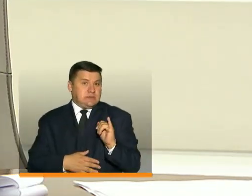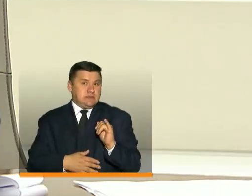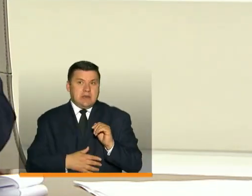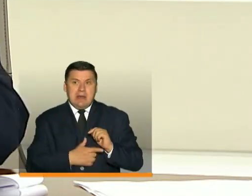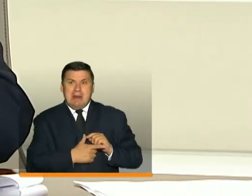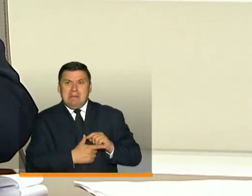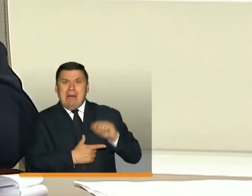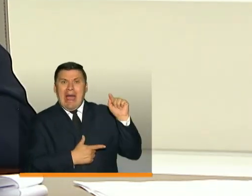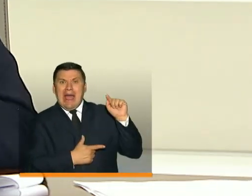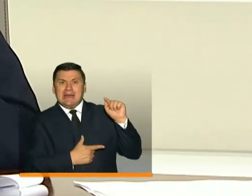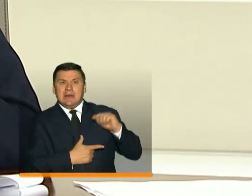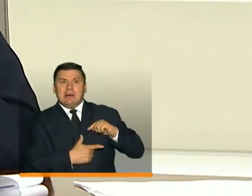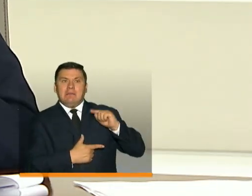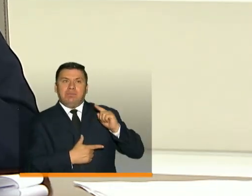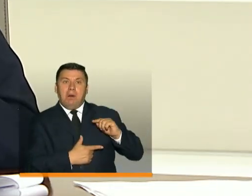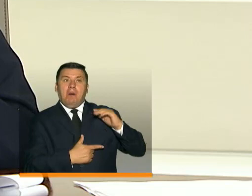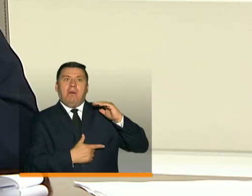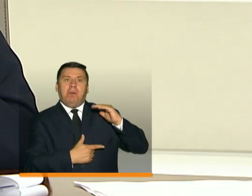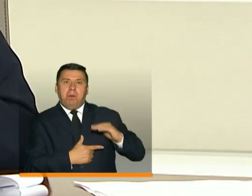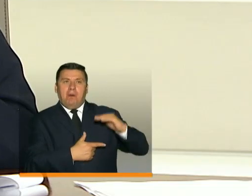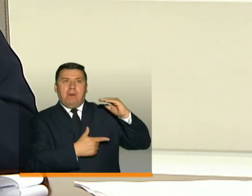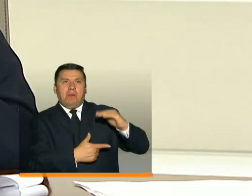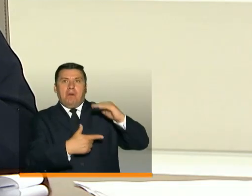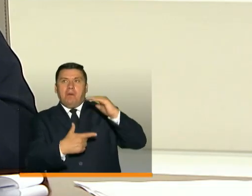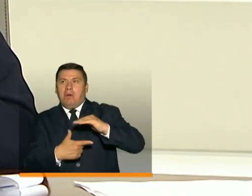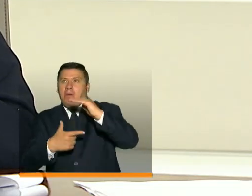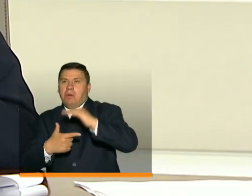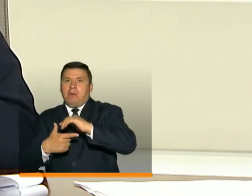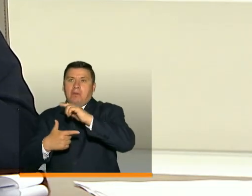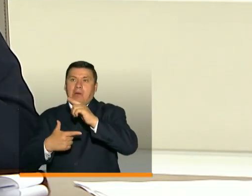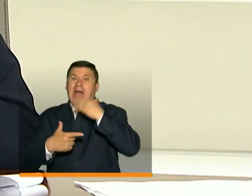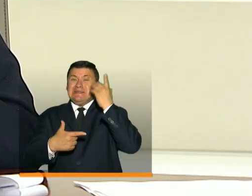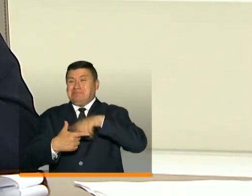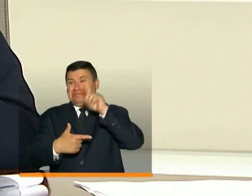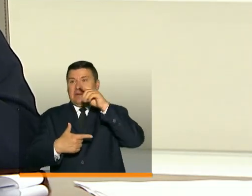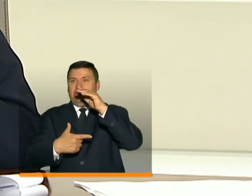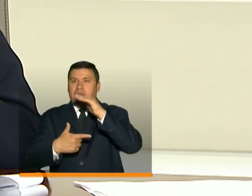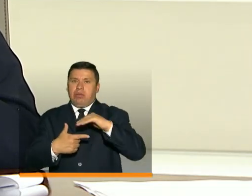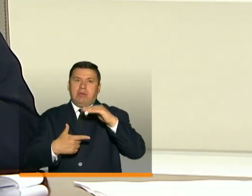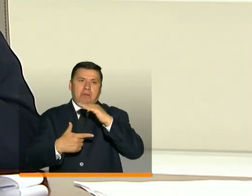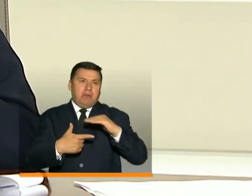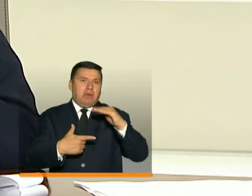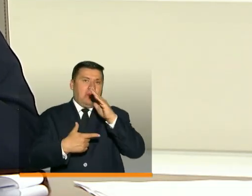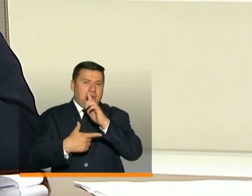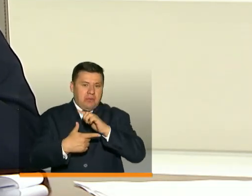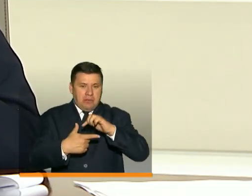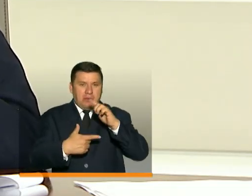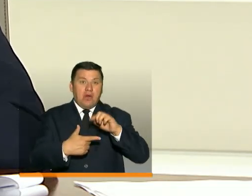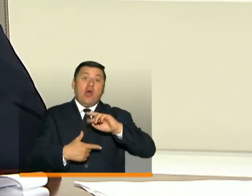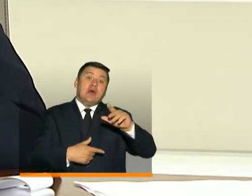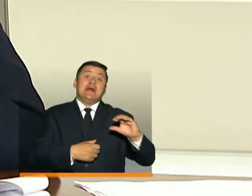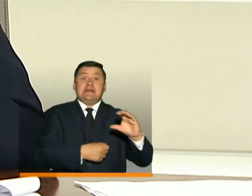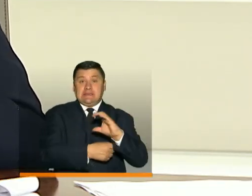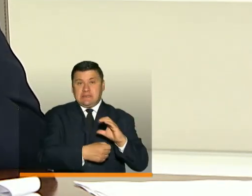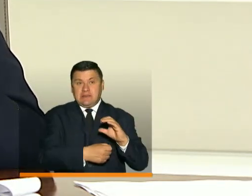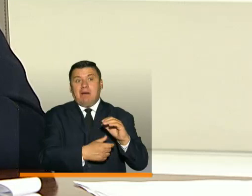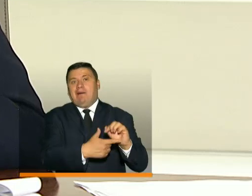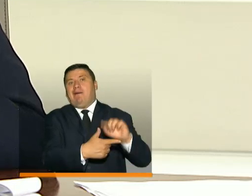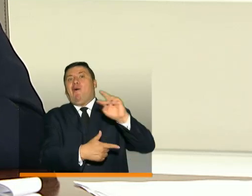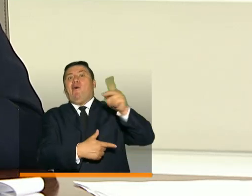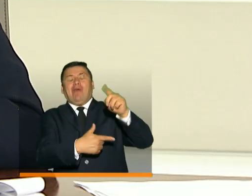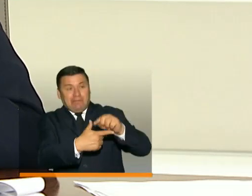la parte, digamos, baja de la epidemia, ya han venido bajando el pico, pues simplemente hay otras ciudades que vienen